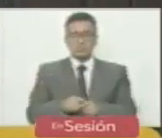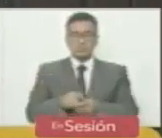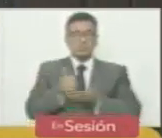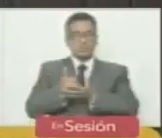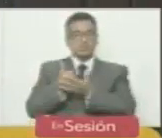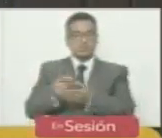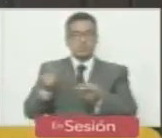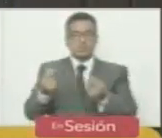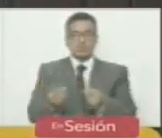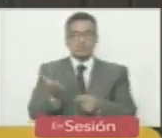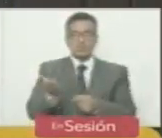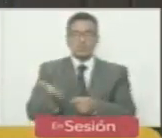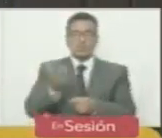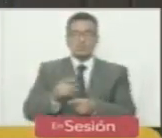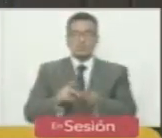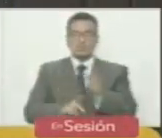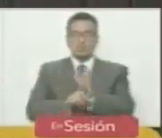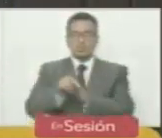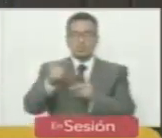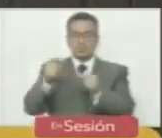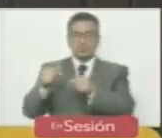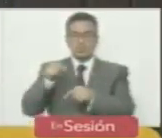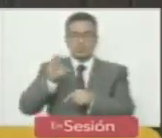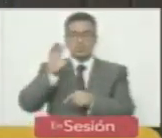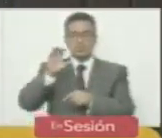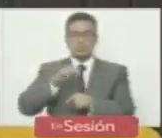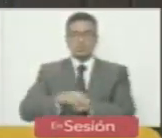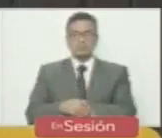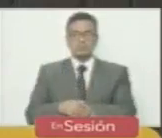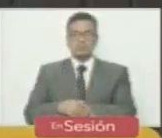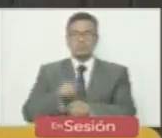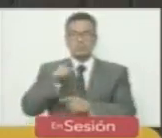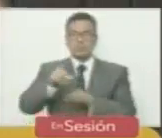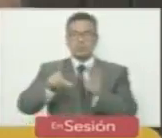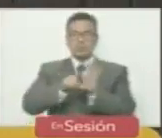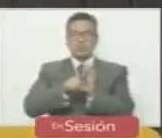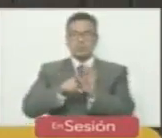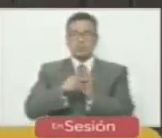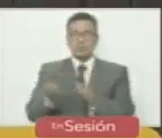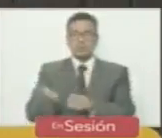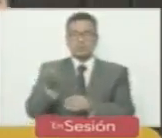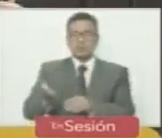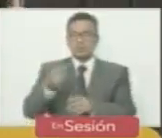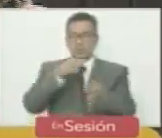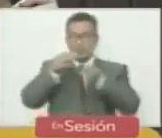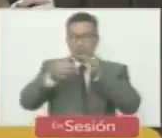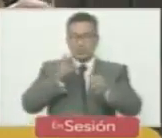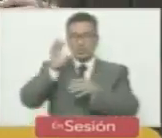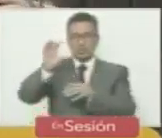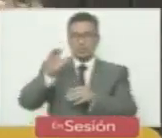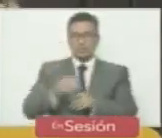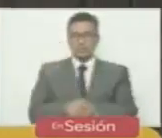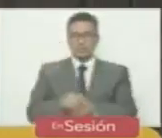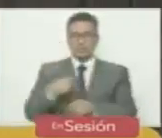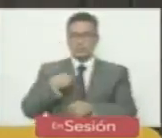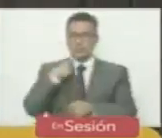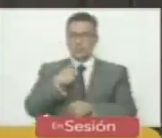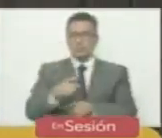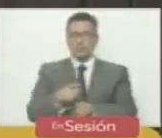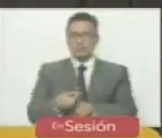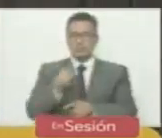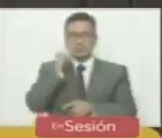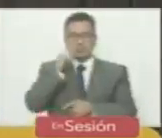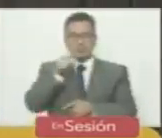contribuye de manera importante al crecimiento económico del país. Esta ley, y es importante explicárselo al país, esta ley va dirigido a un